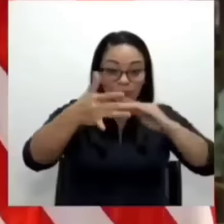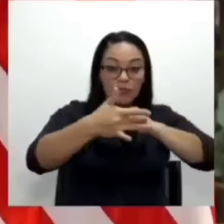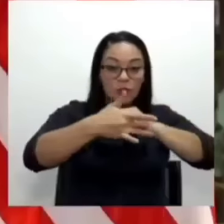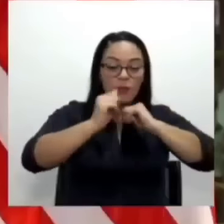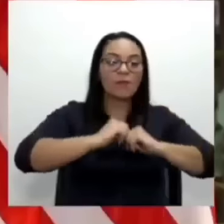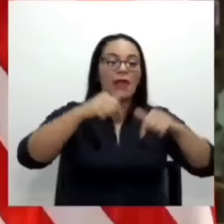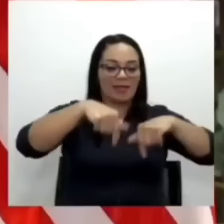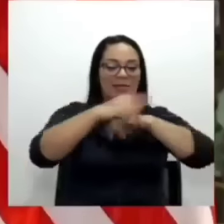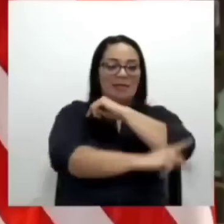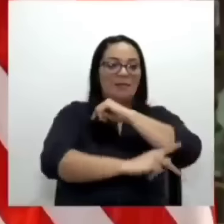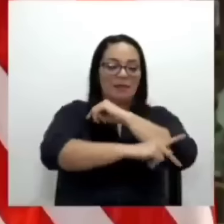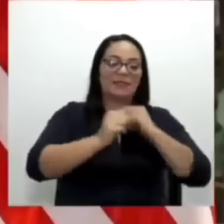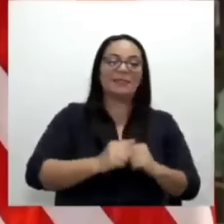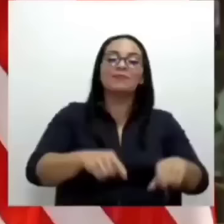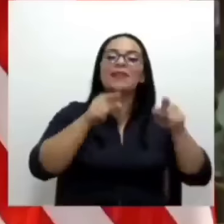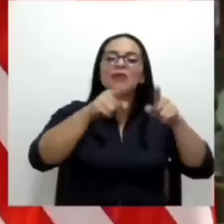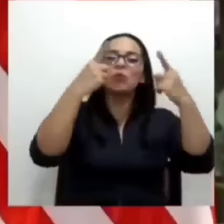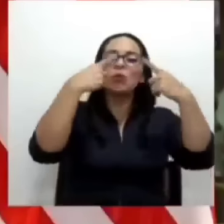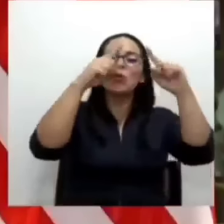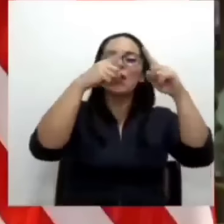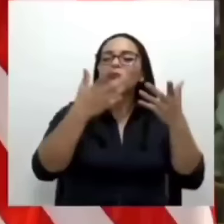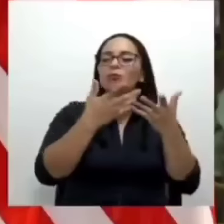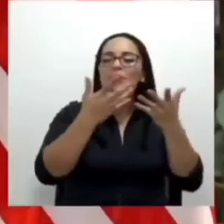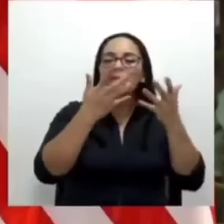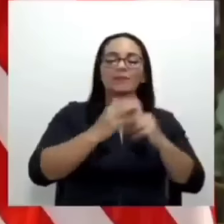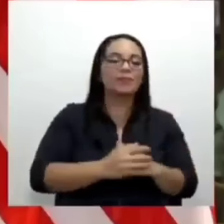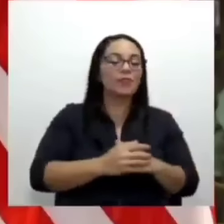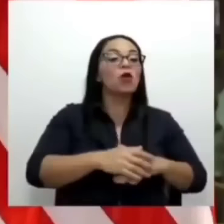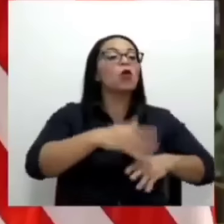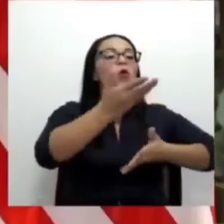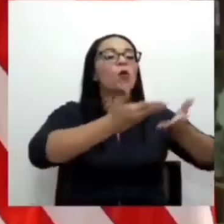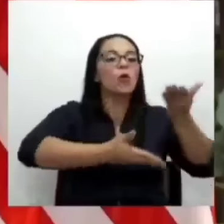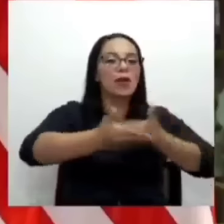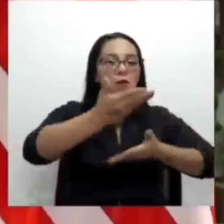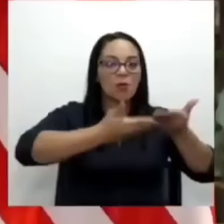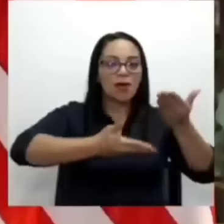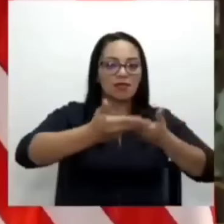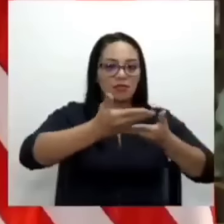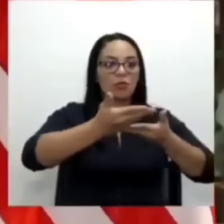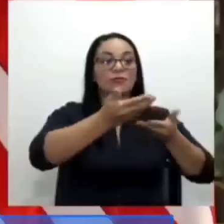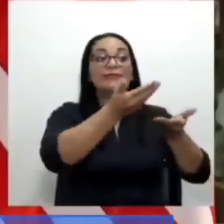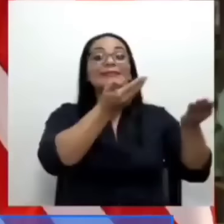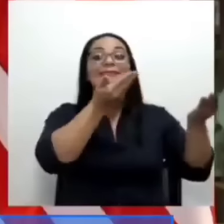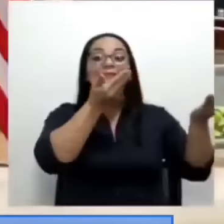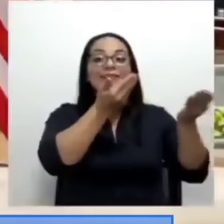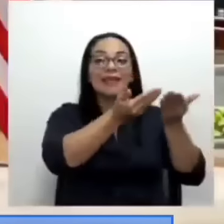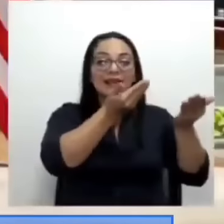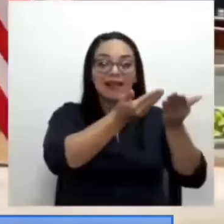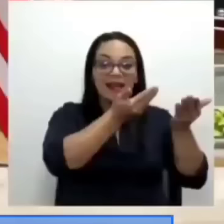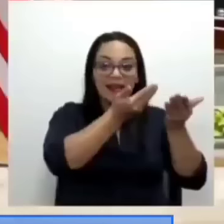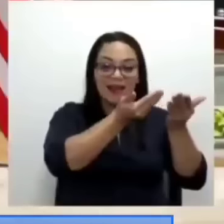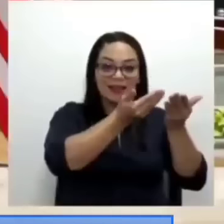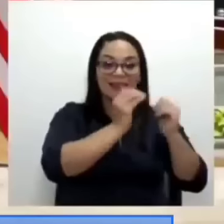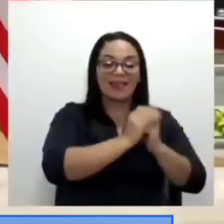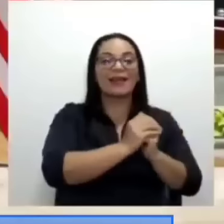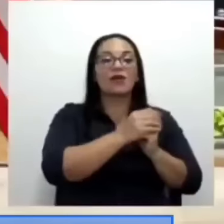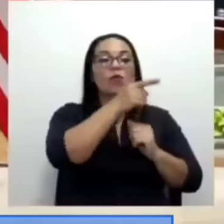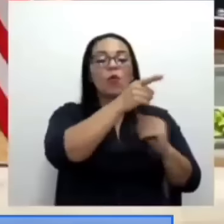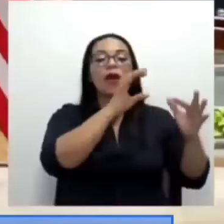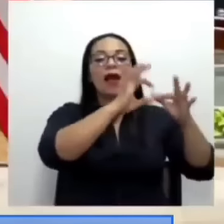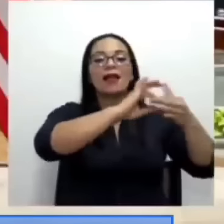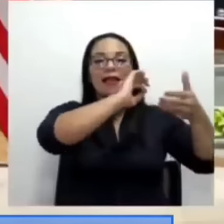hacer por la colaboración cercana que hemos tenido con nuestro